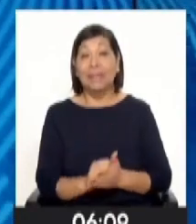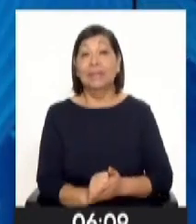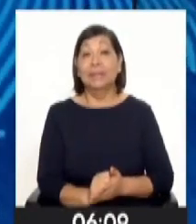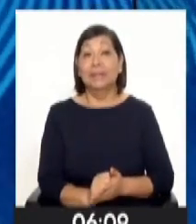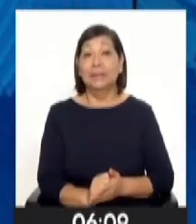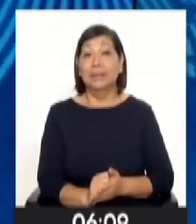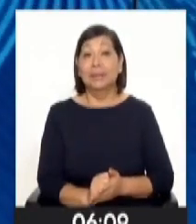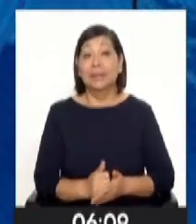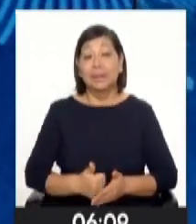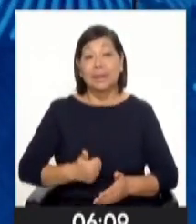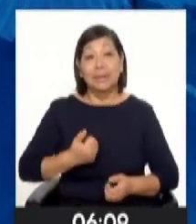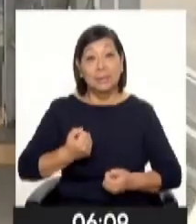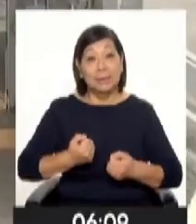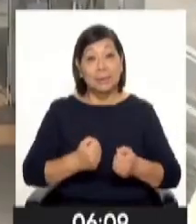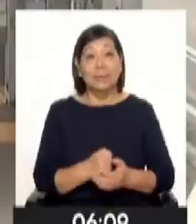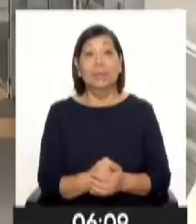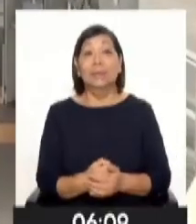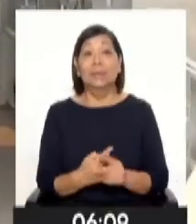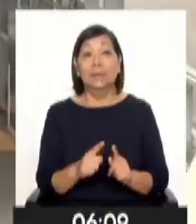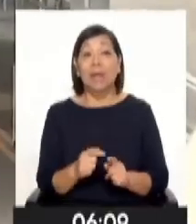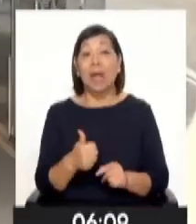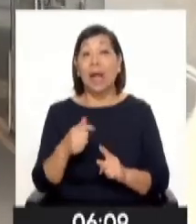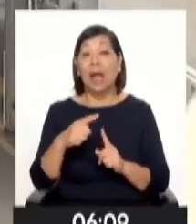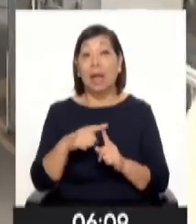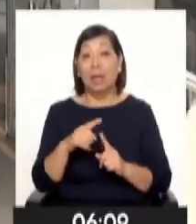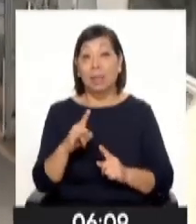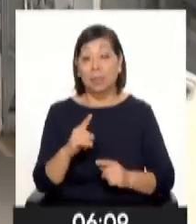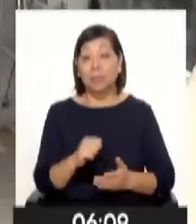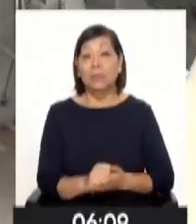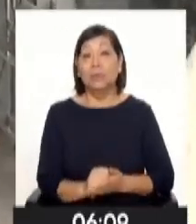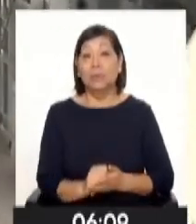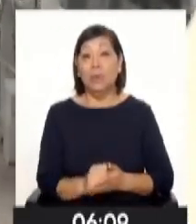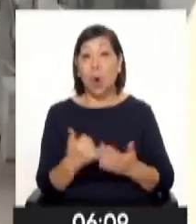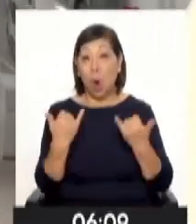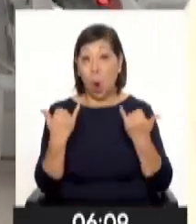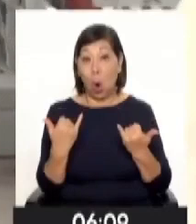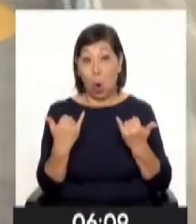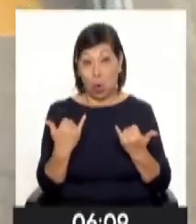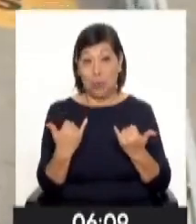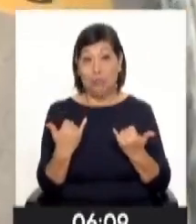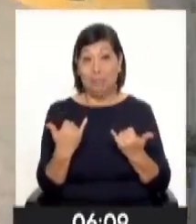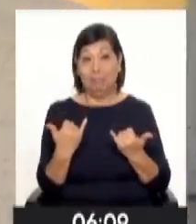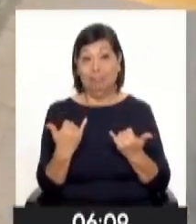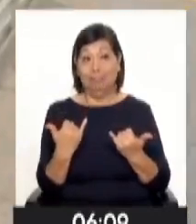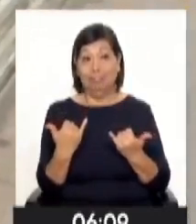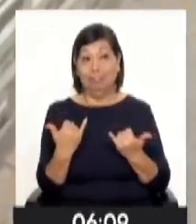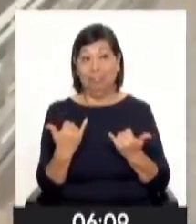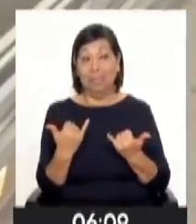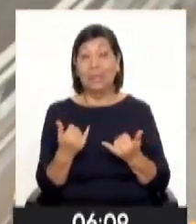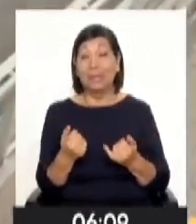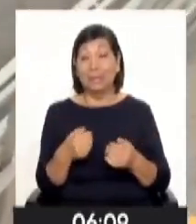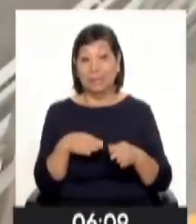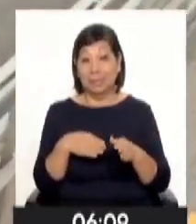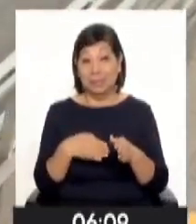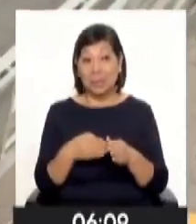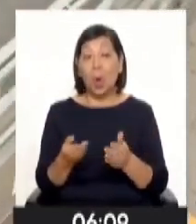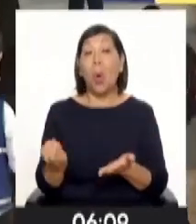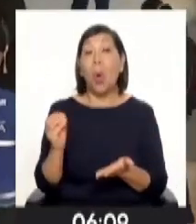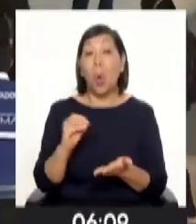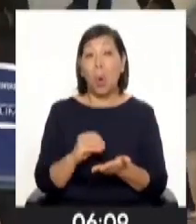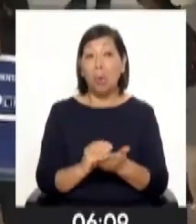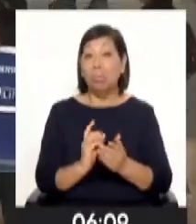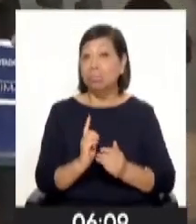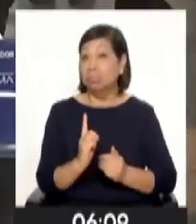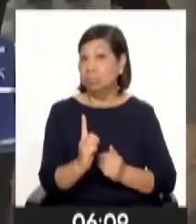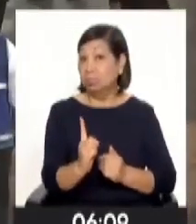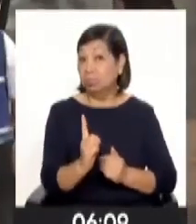Les contamos que la Autoridad de Transporte Urbano, la ATU, anunció que desde hoy el servicio regular C del Metropolitano retoma su